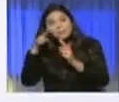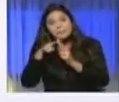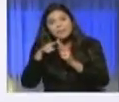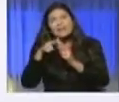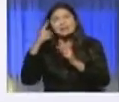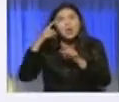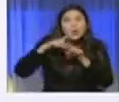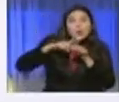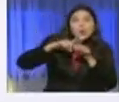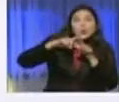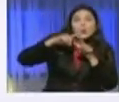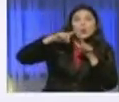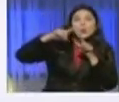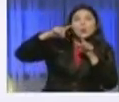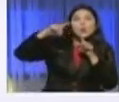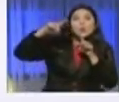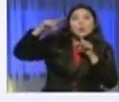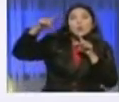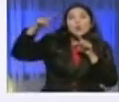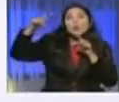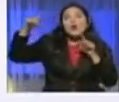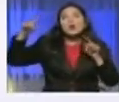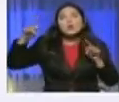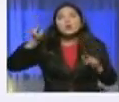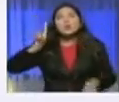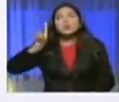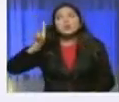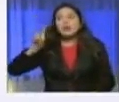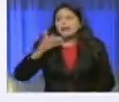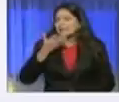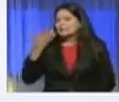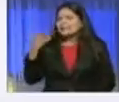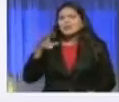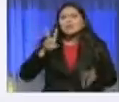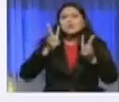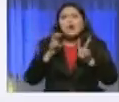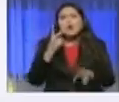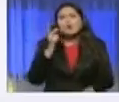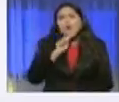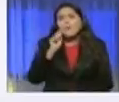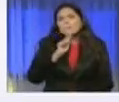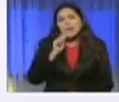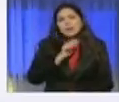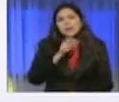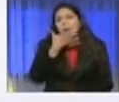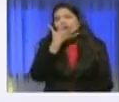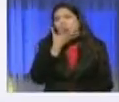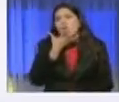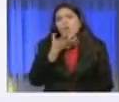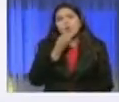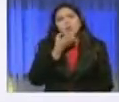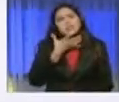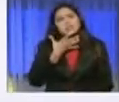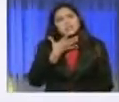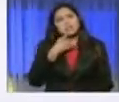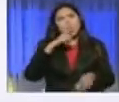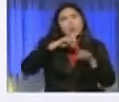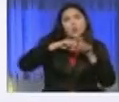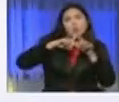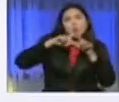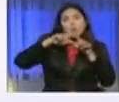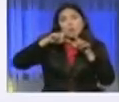teleférico más grande del mundo que lo inauguramos hace 2 meses. El más bonito, más completo y más